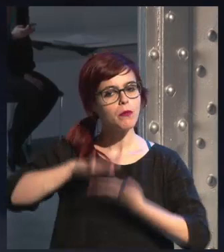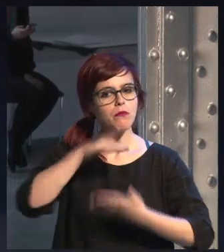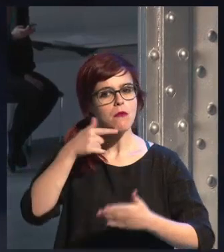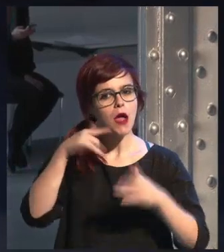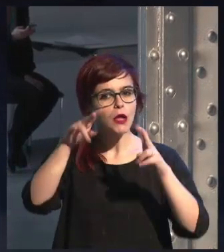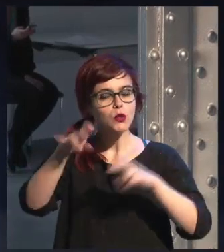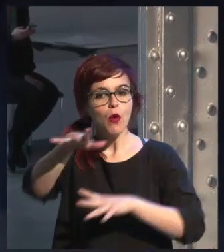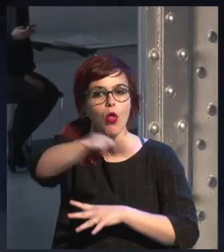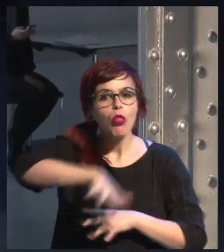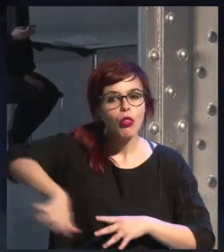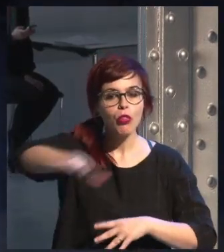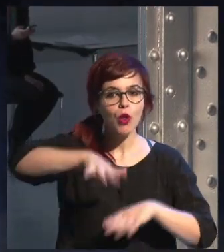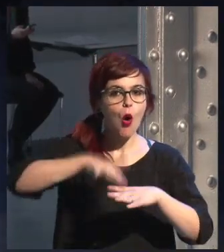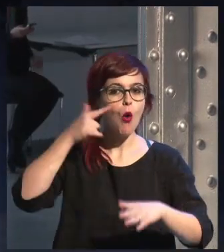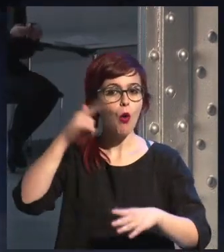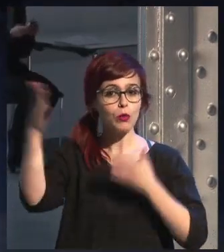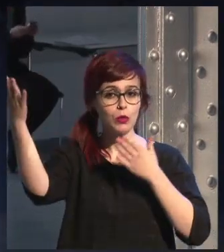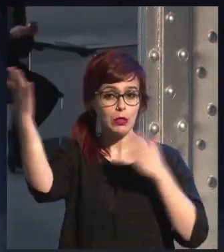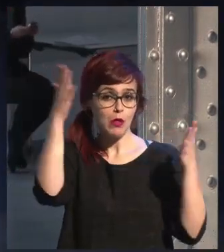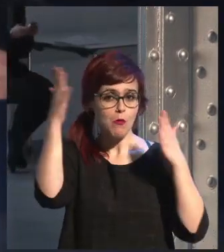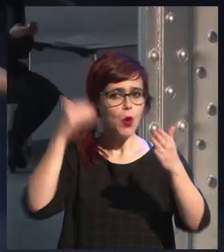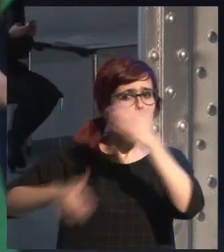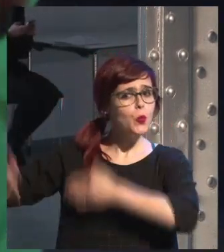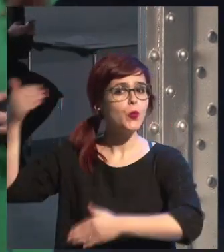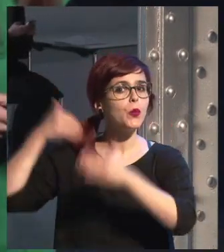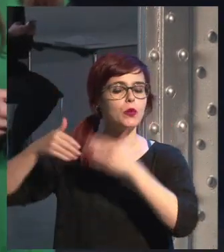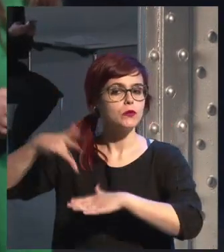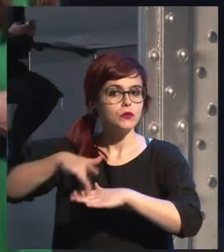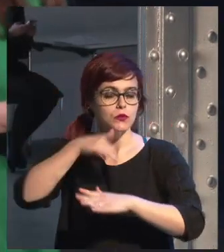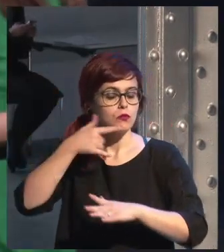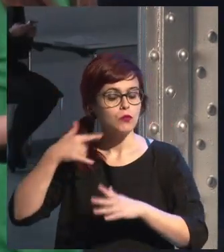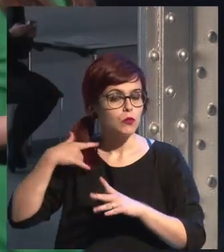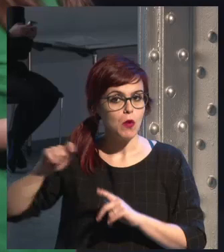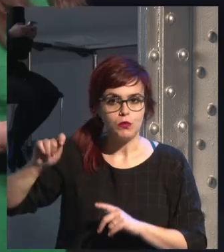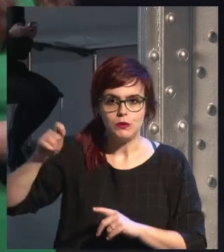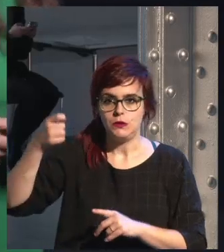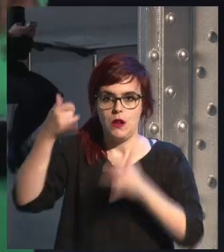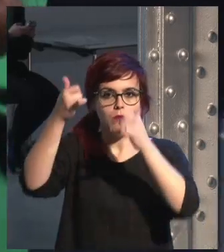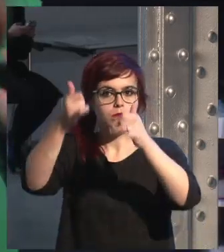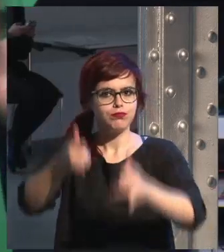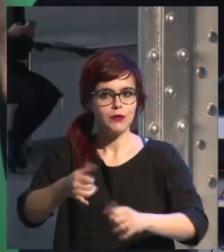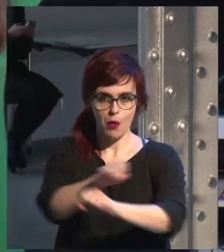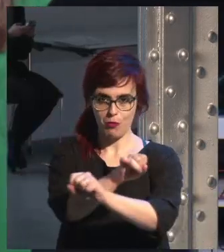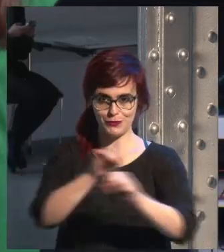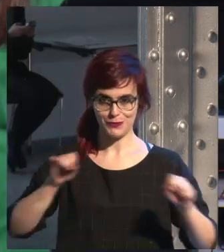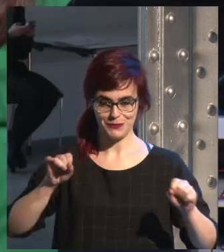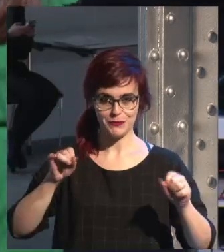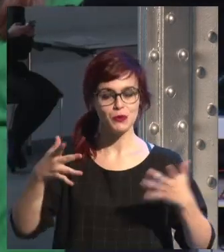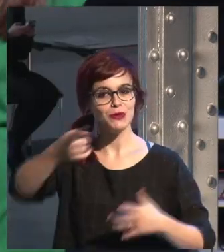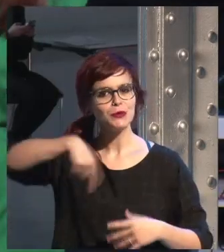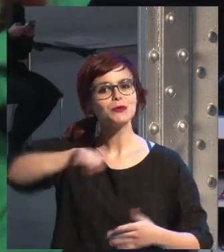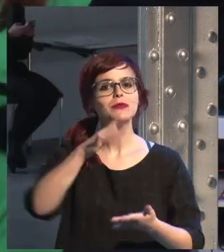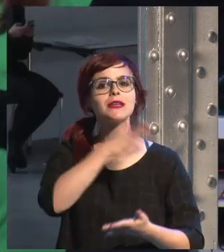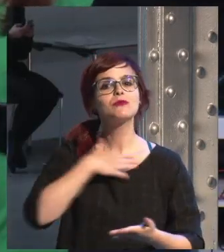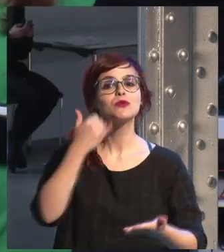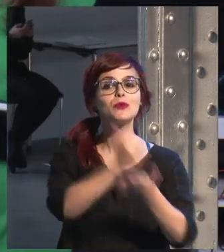a lugares o a tiempos en los que de otra manera no podríamos estar, ¿no? Y queremos que vosotros también lo